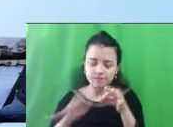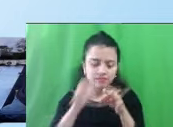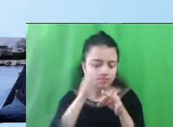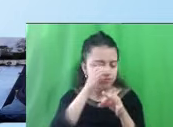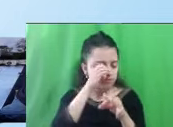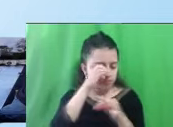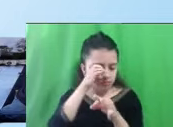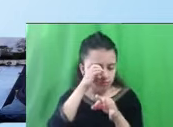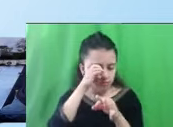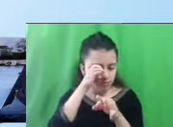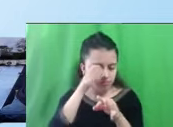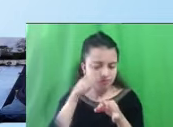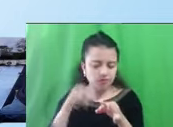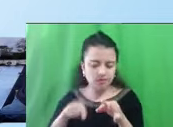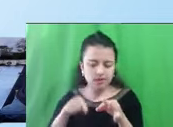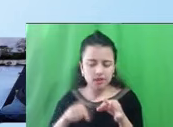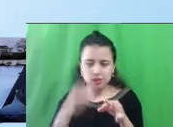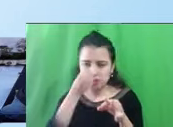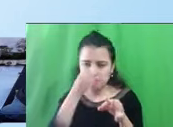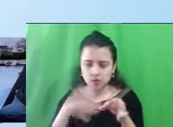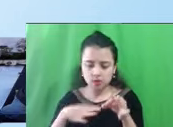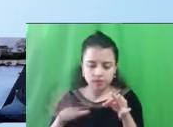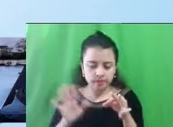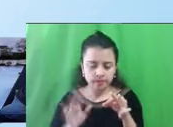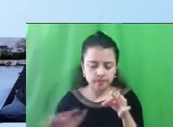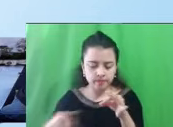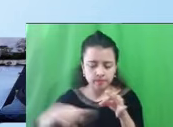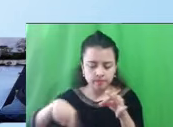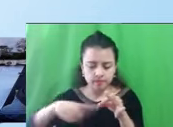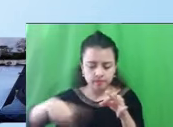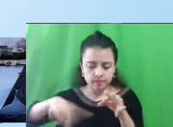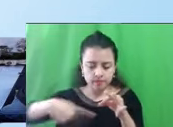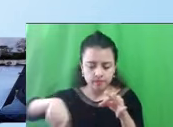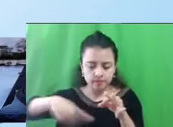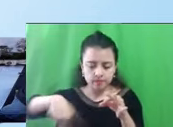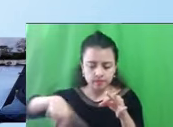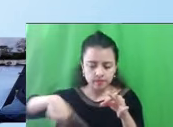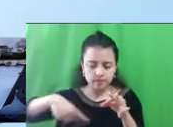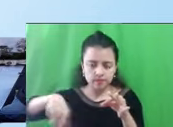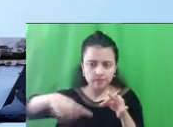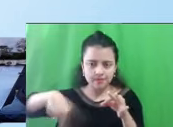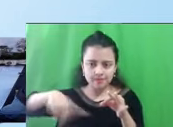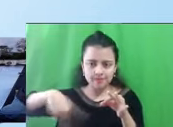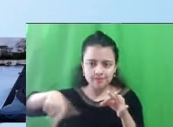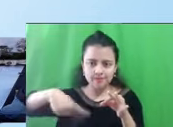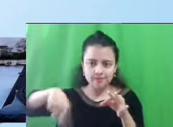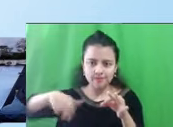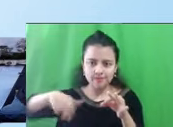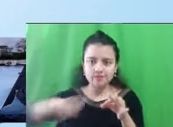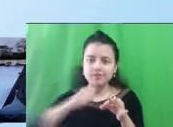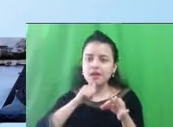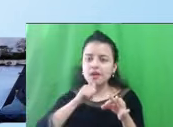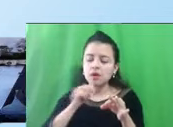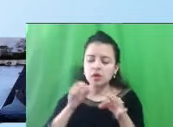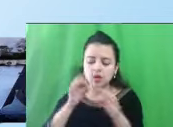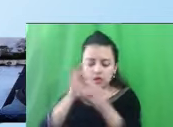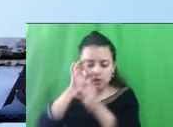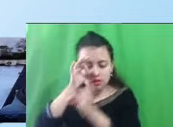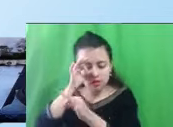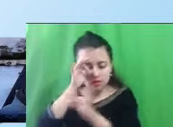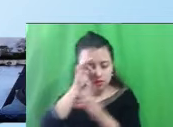Después, la oficina, la sugerencia de planeación, hace también controles aleatorios y va también controlando qué operativa está